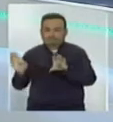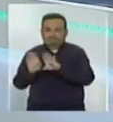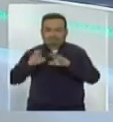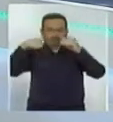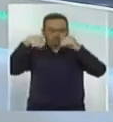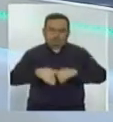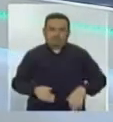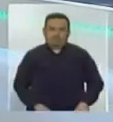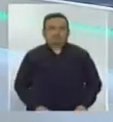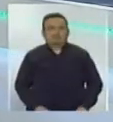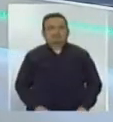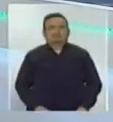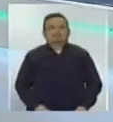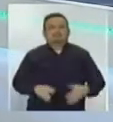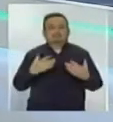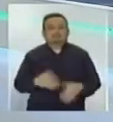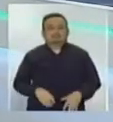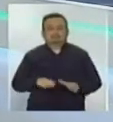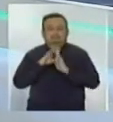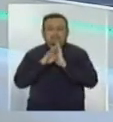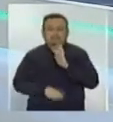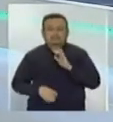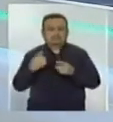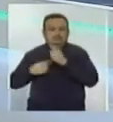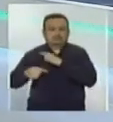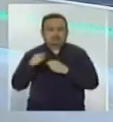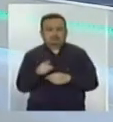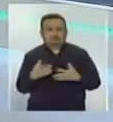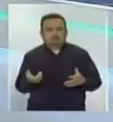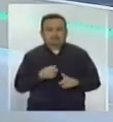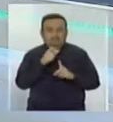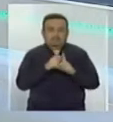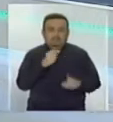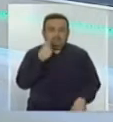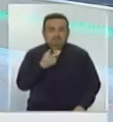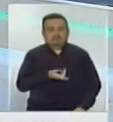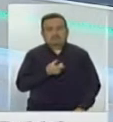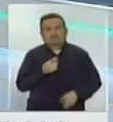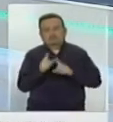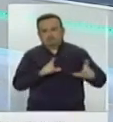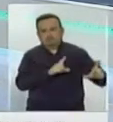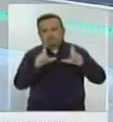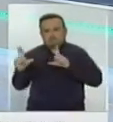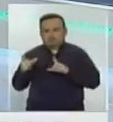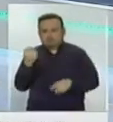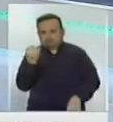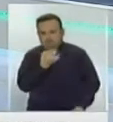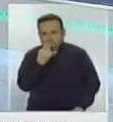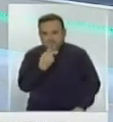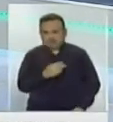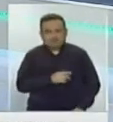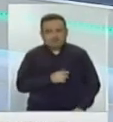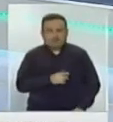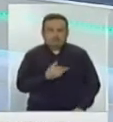se han desplomado, que han registrado una caída histórica en el mes de abril. Vamos con la otra gráfica para ver los números. Pero